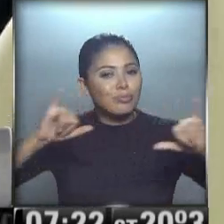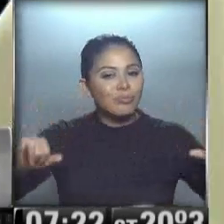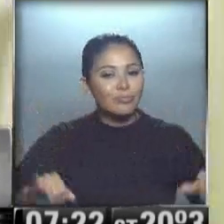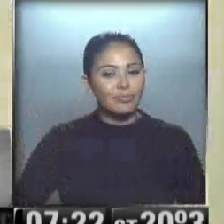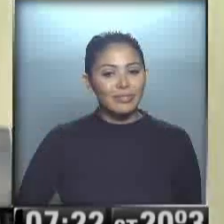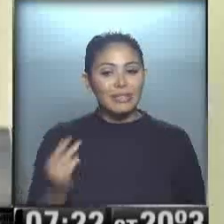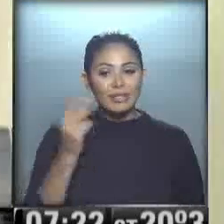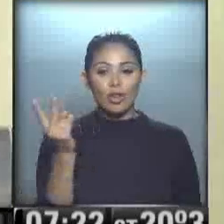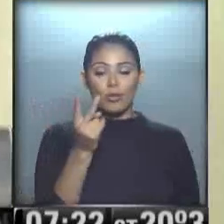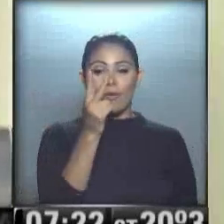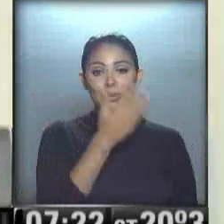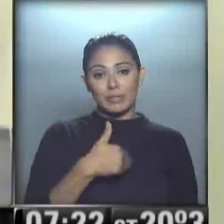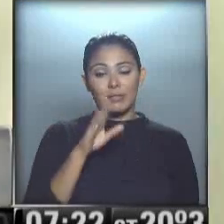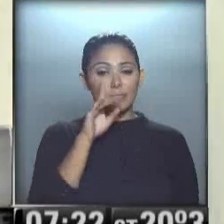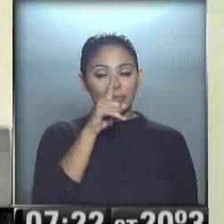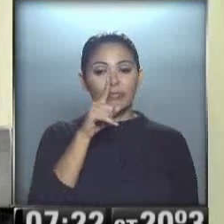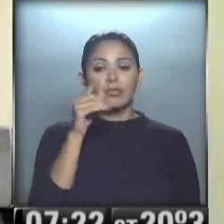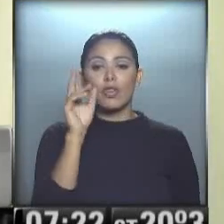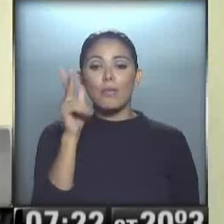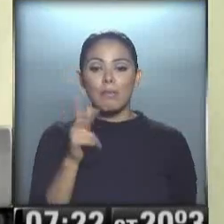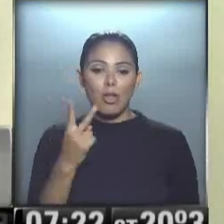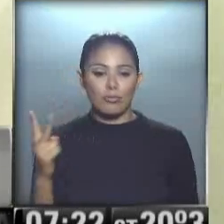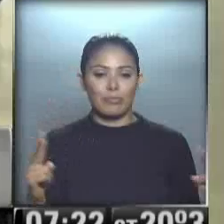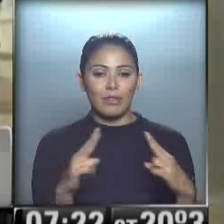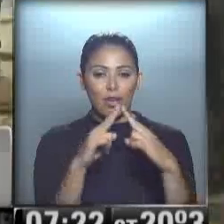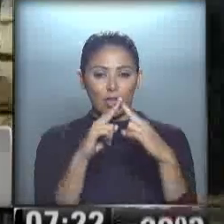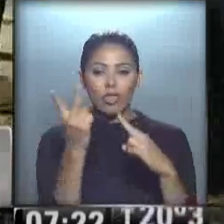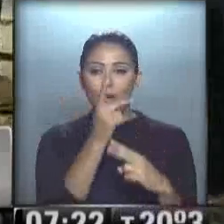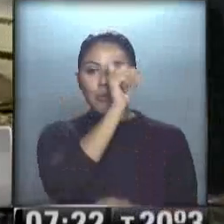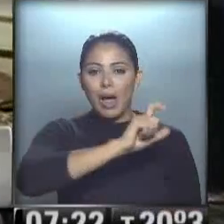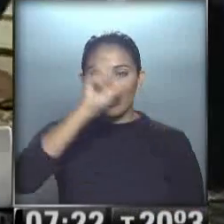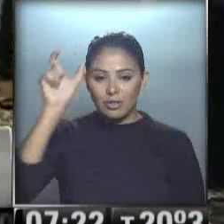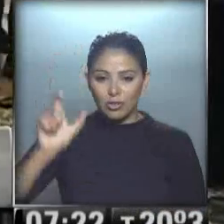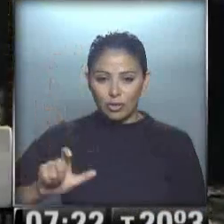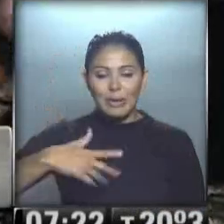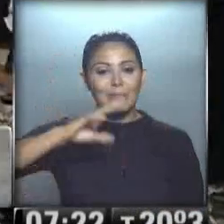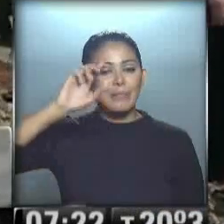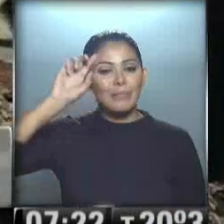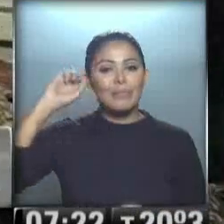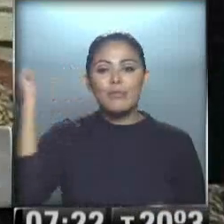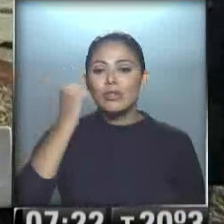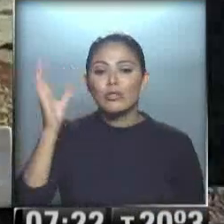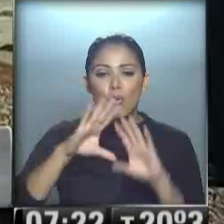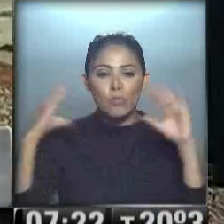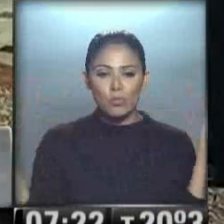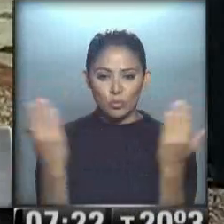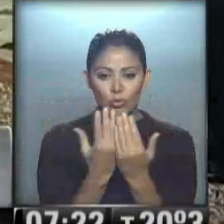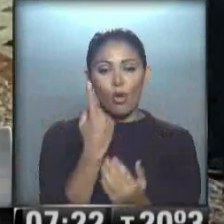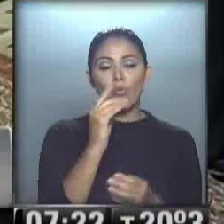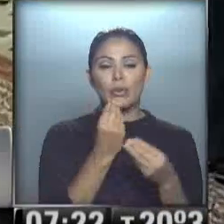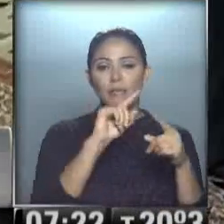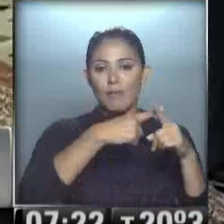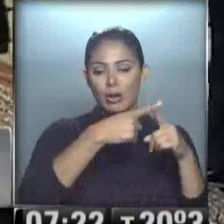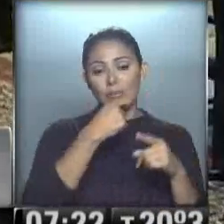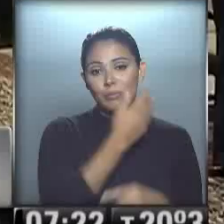se encontraban Obama y el papa indudablemente dos de las personalidades más destacadas del planeta uno a nivel político como